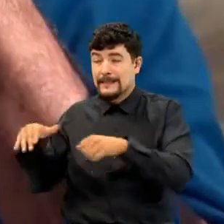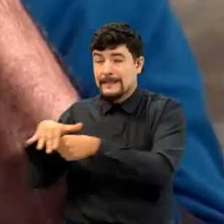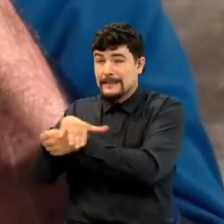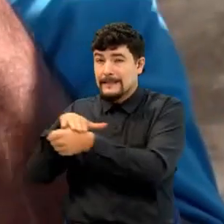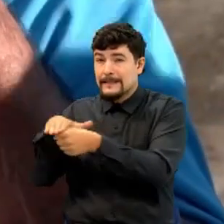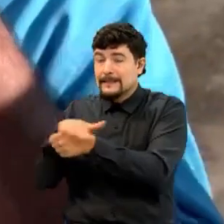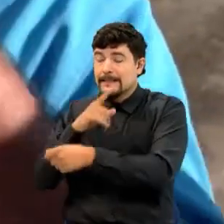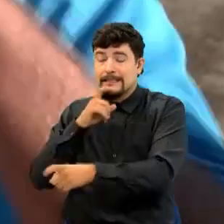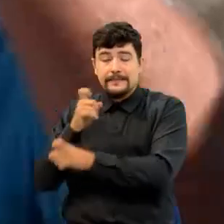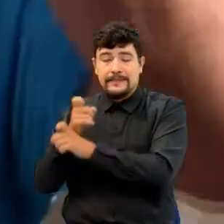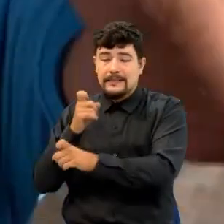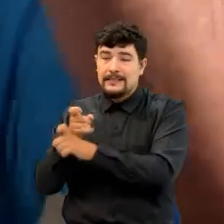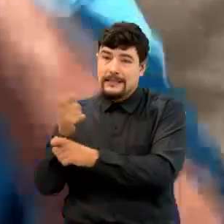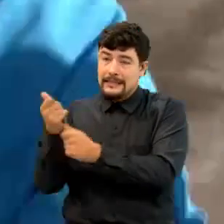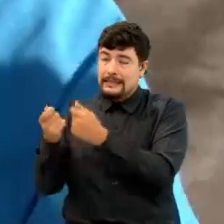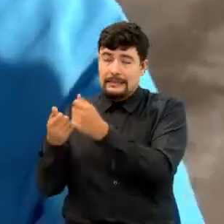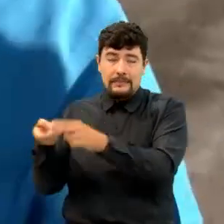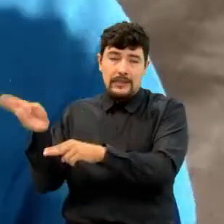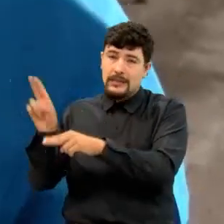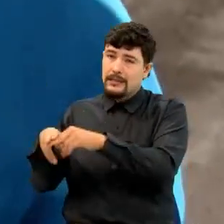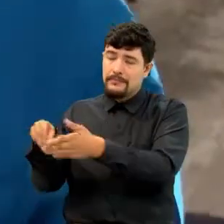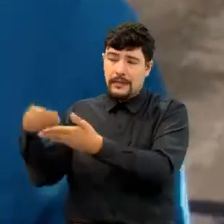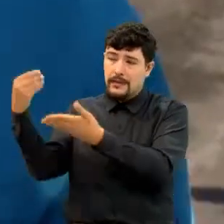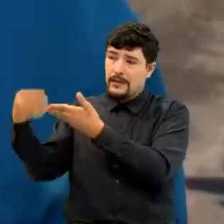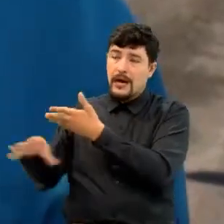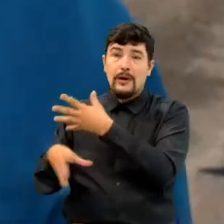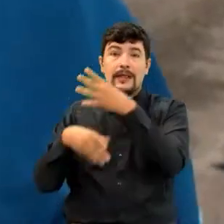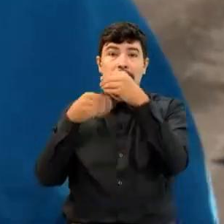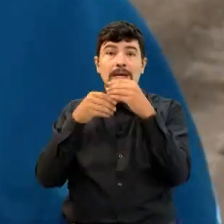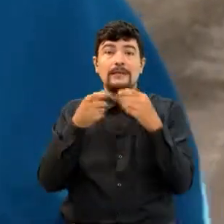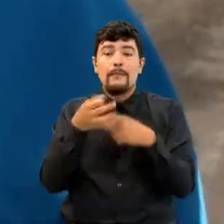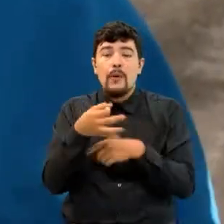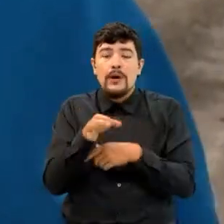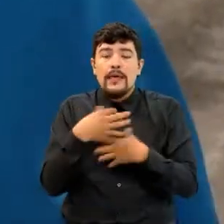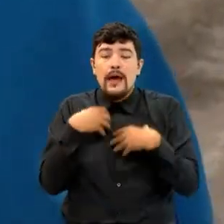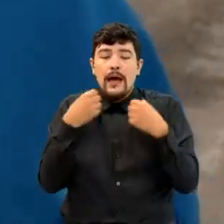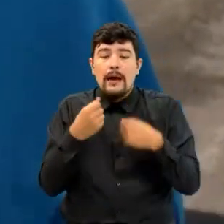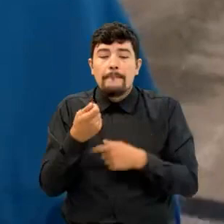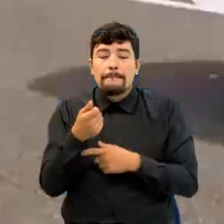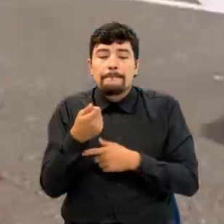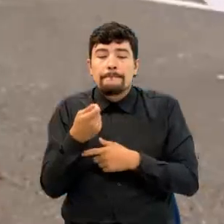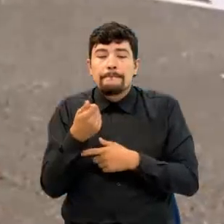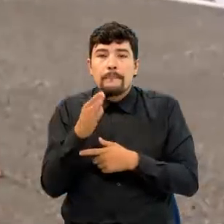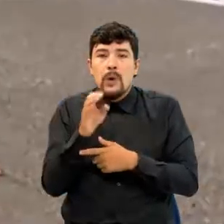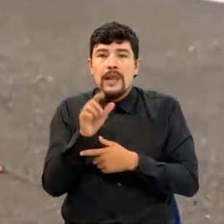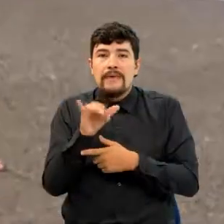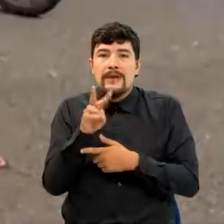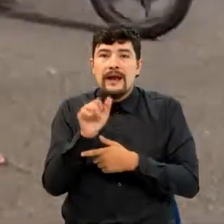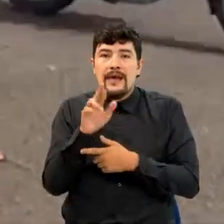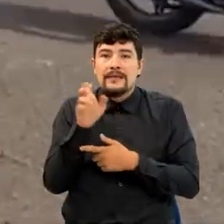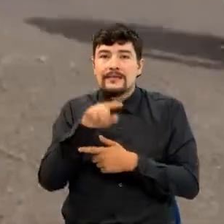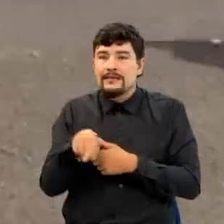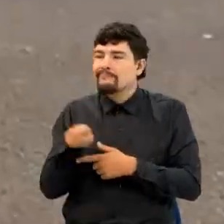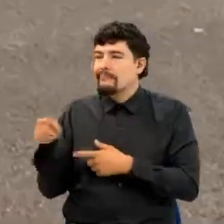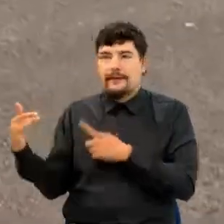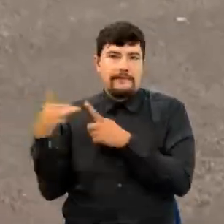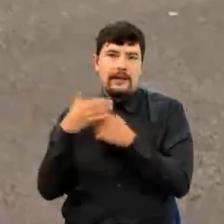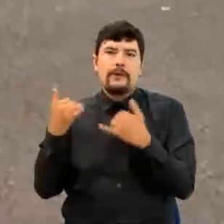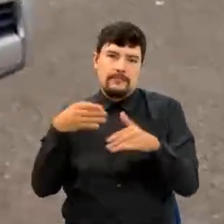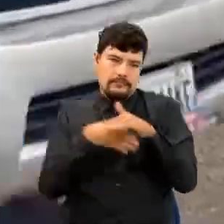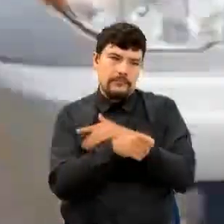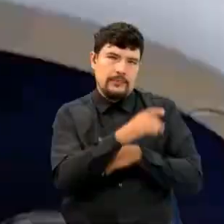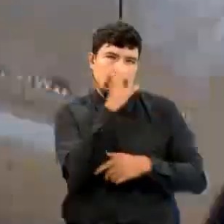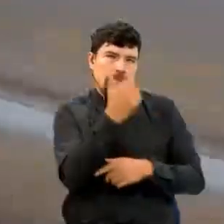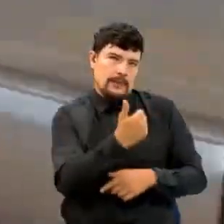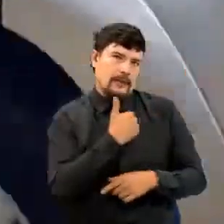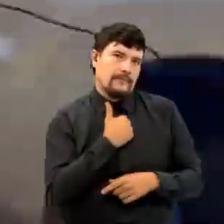que de los precios y con la devaluación de la moneda nuestra, pues eso nos afecta. Desde el 1 de enero del presente año, luego